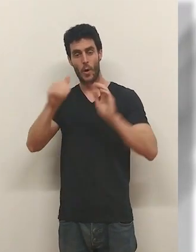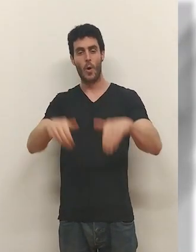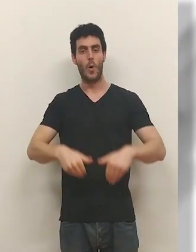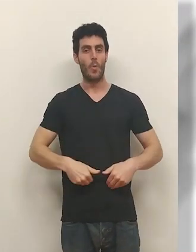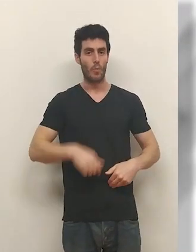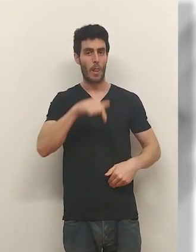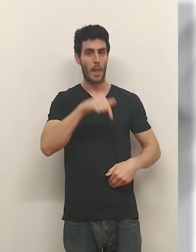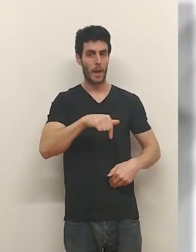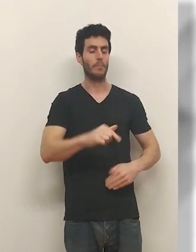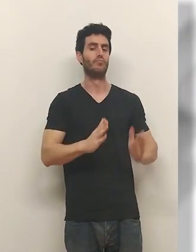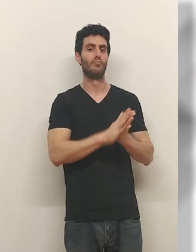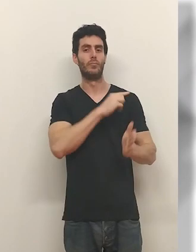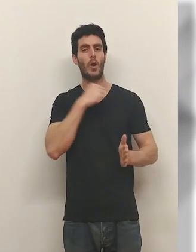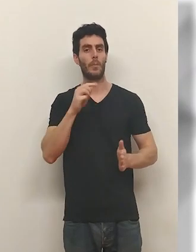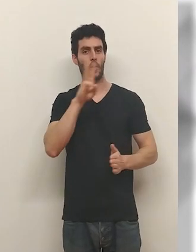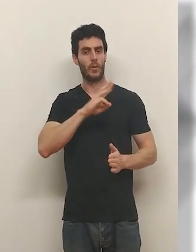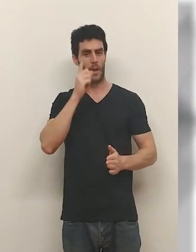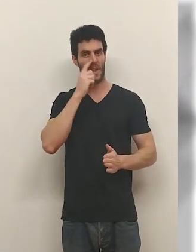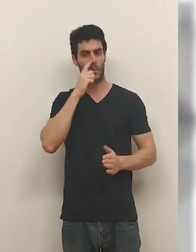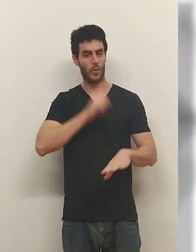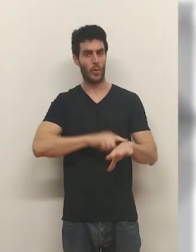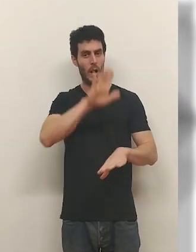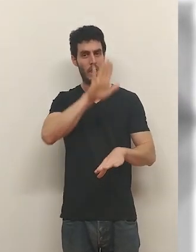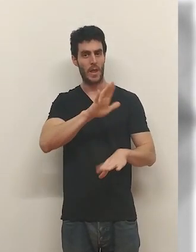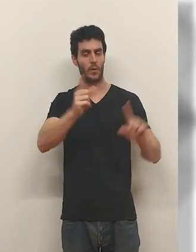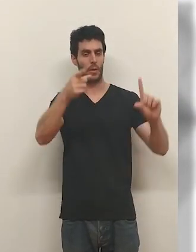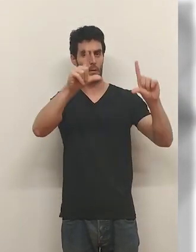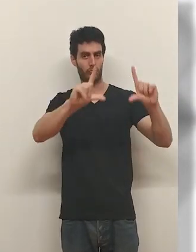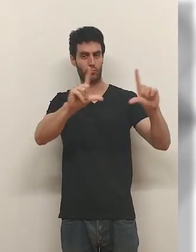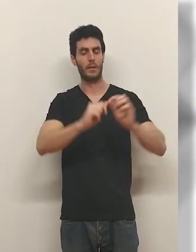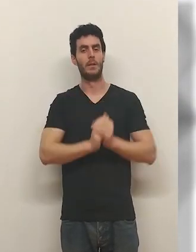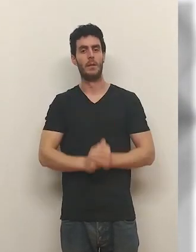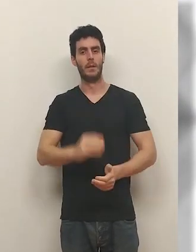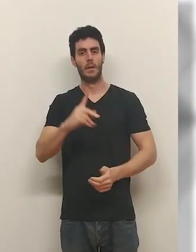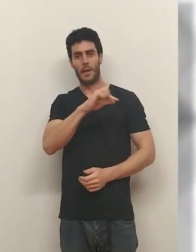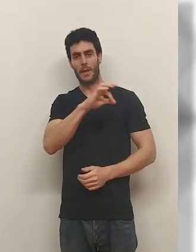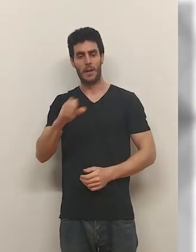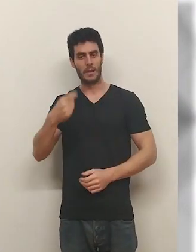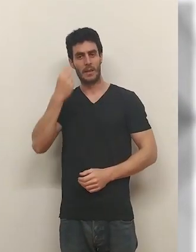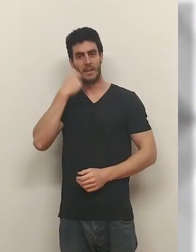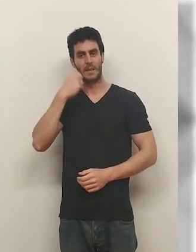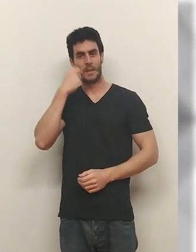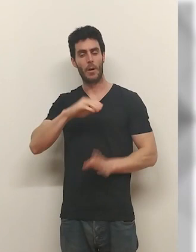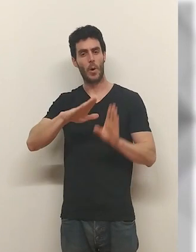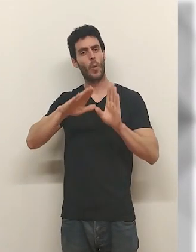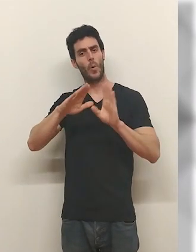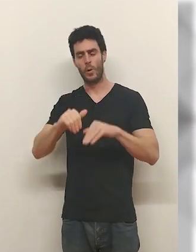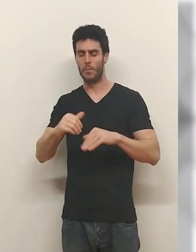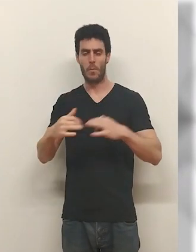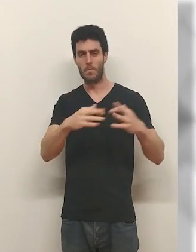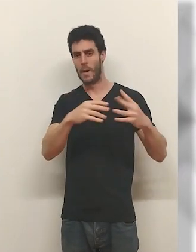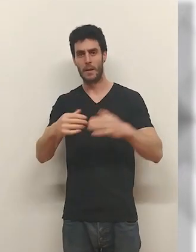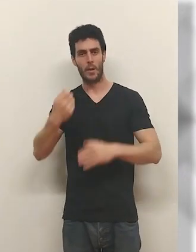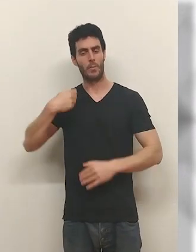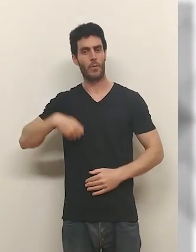vuelta en el rollo, el 3 de junio también a las cinco. César Caneda jugará este sábado su último partido